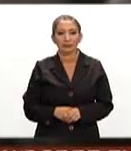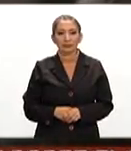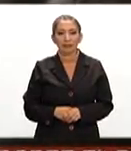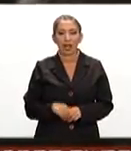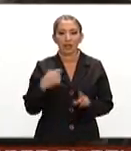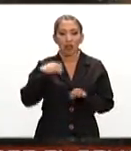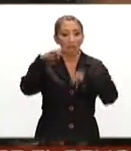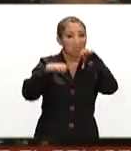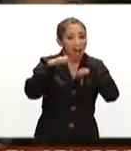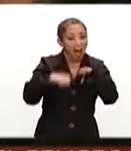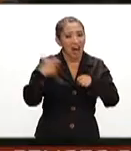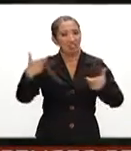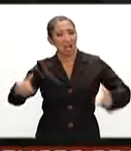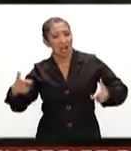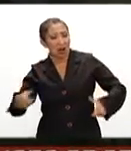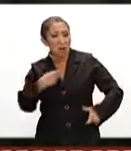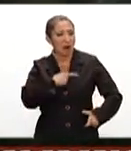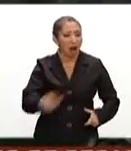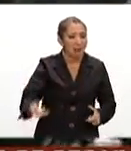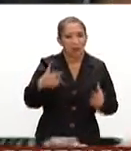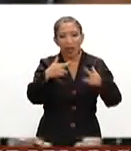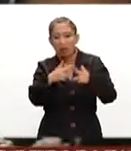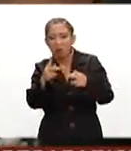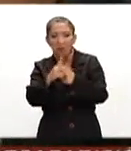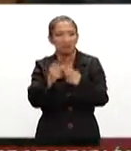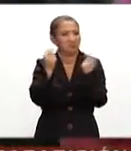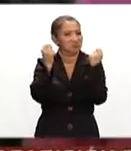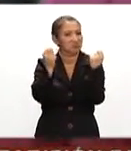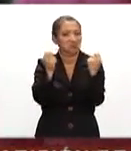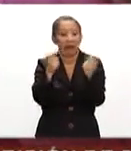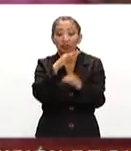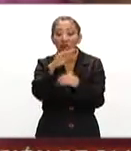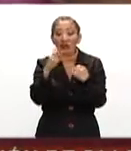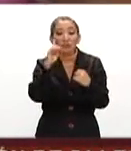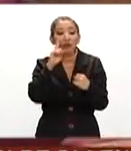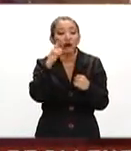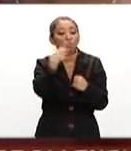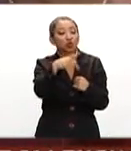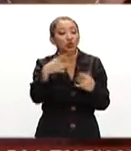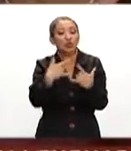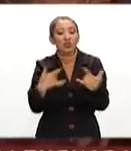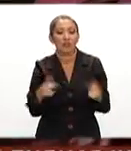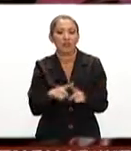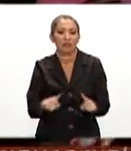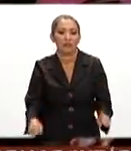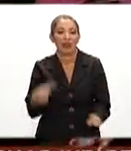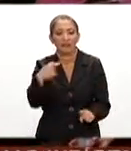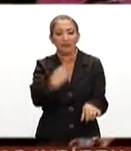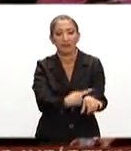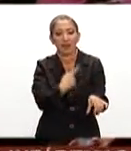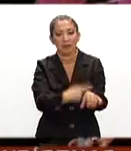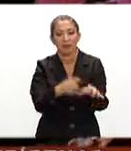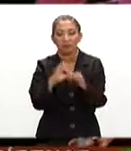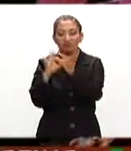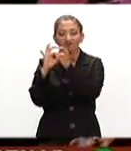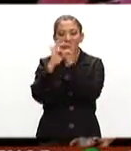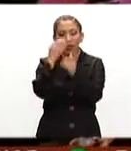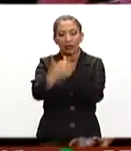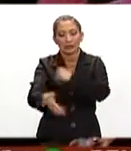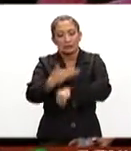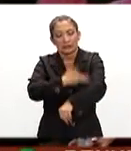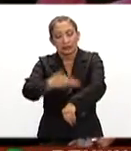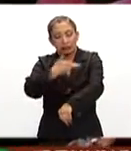No distingue edad, condición económica, religión o país. Para todas las mujeres cuya historia es diferente, esta enfermedad las une en un proceso